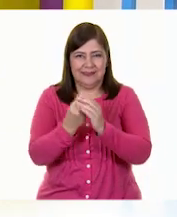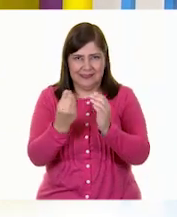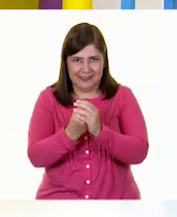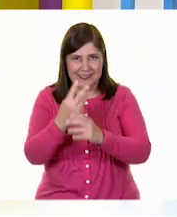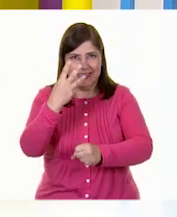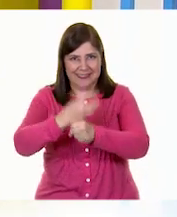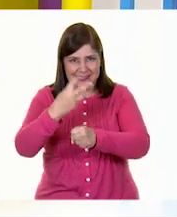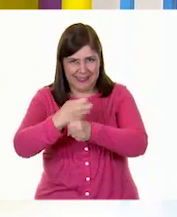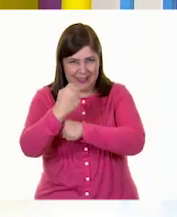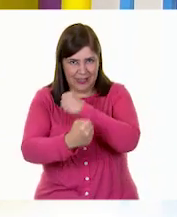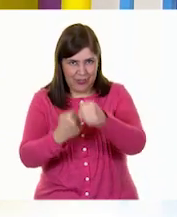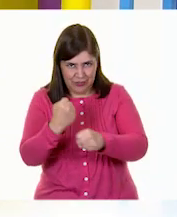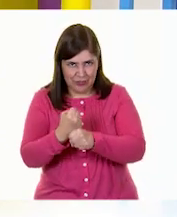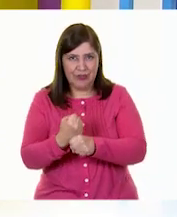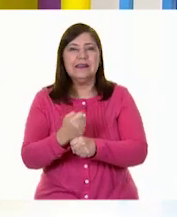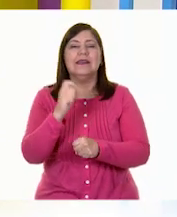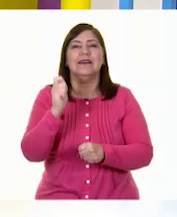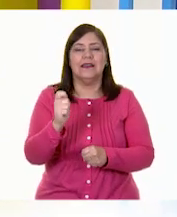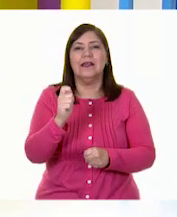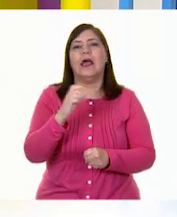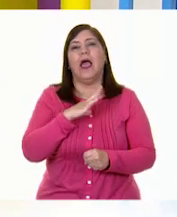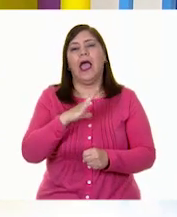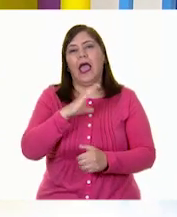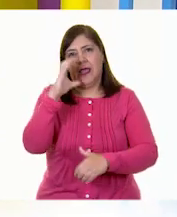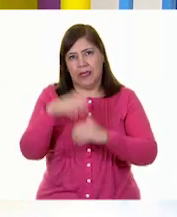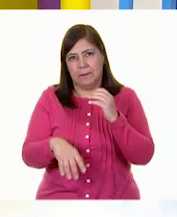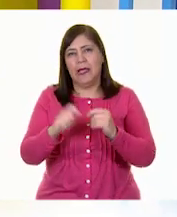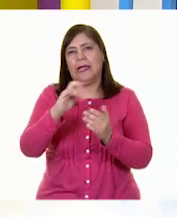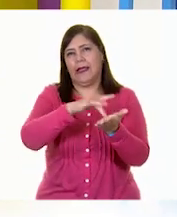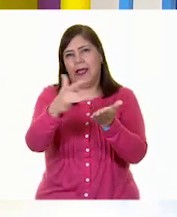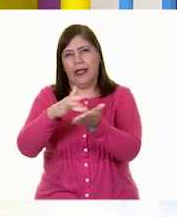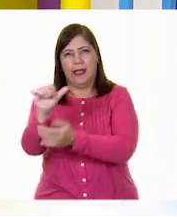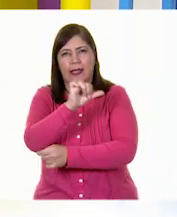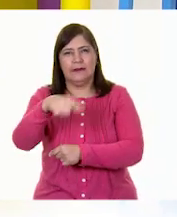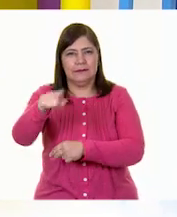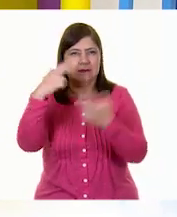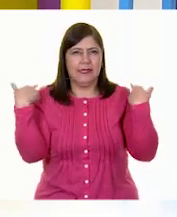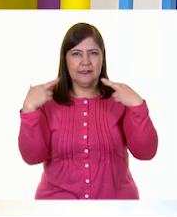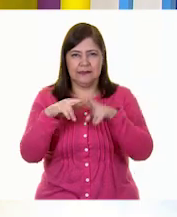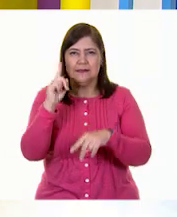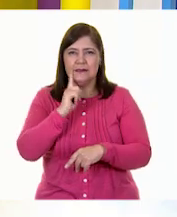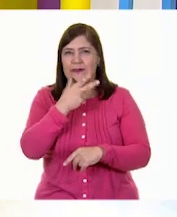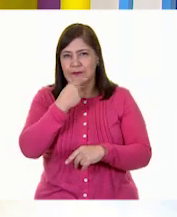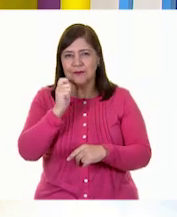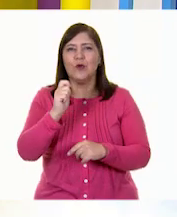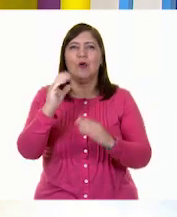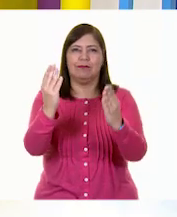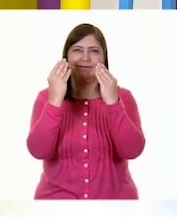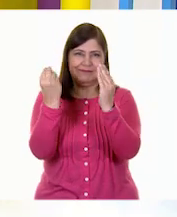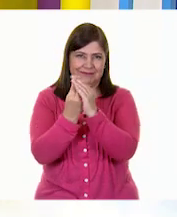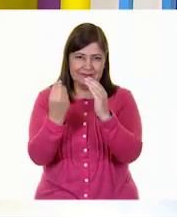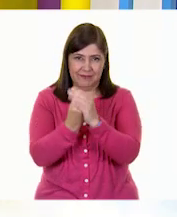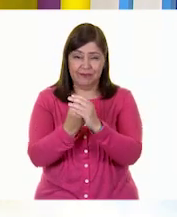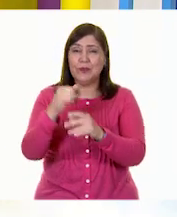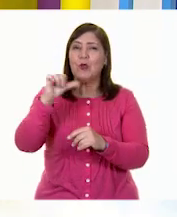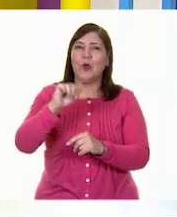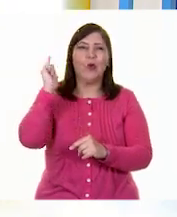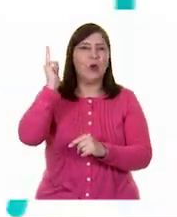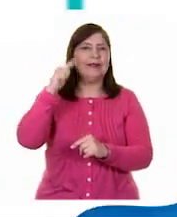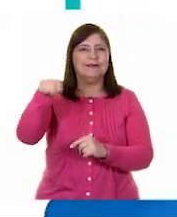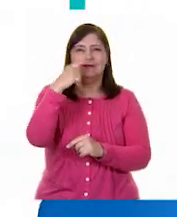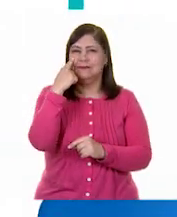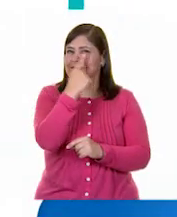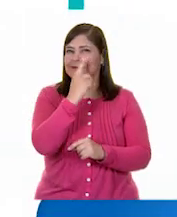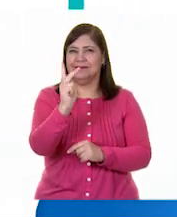Hasta aquí terminamos con tercero de primaria. Le damos las gracias a las maestras y a los maestros que hoy nos dieron clases. Espero que lo hayan disfrutado tanto